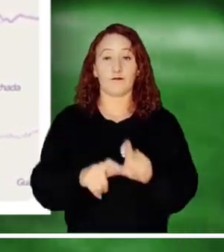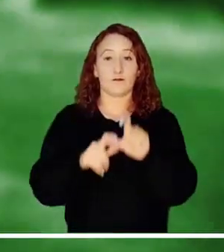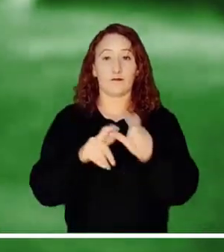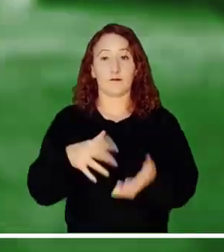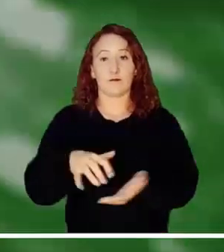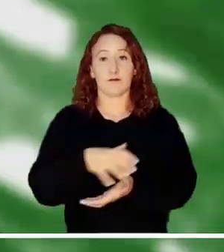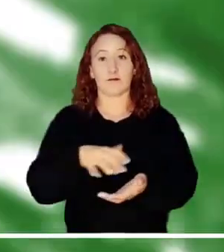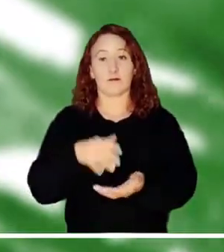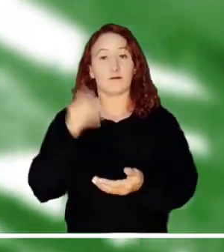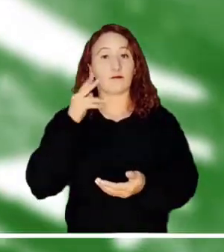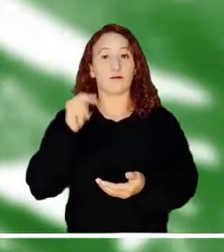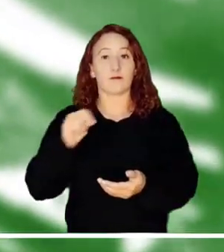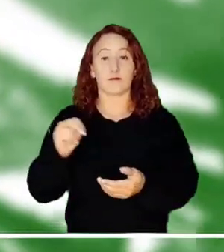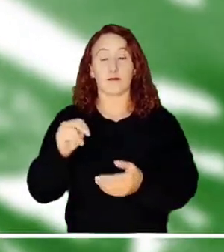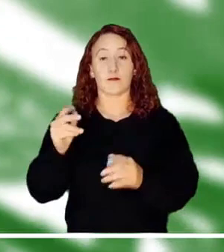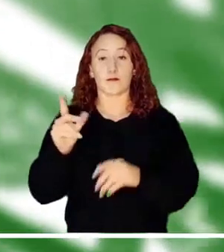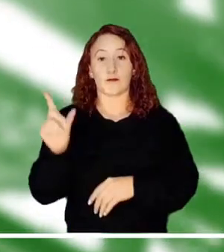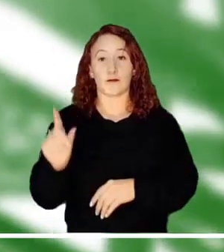Magdalena.